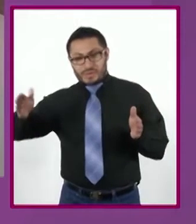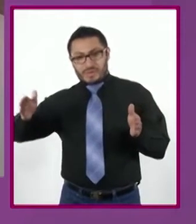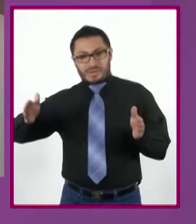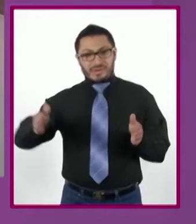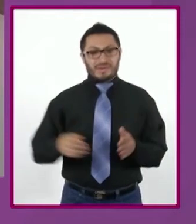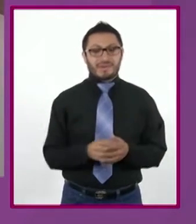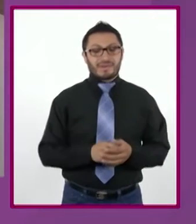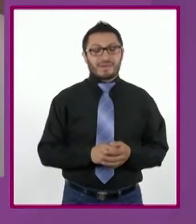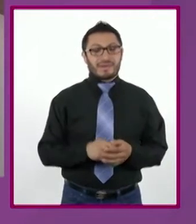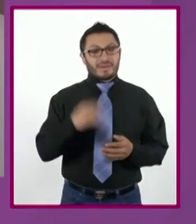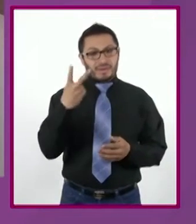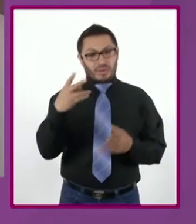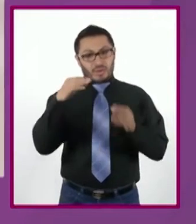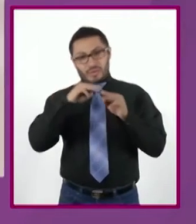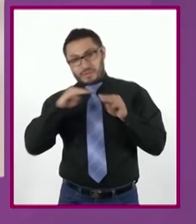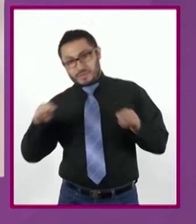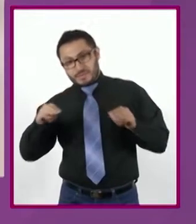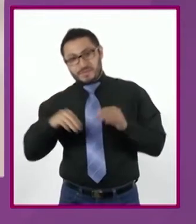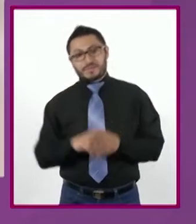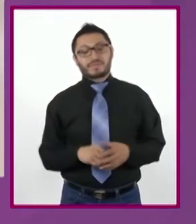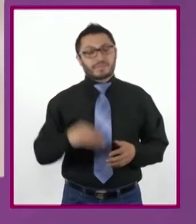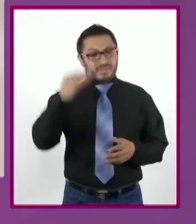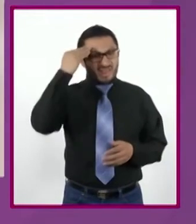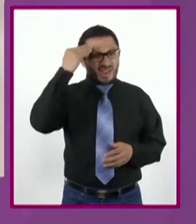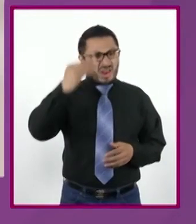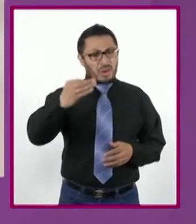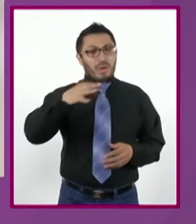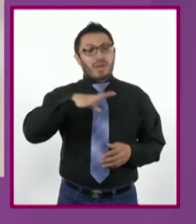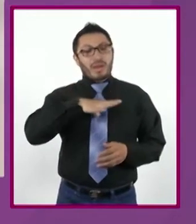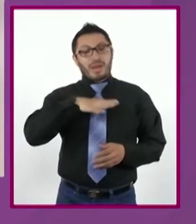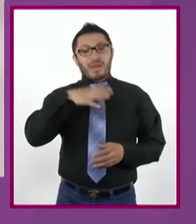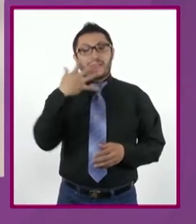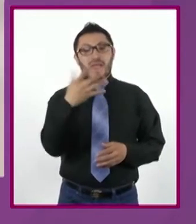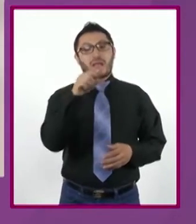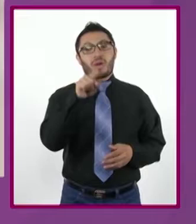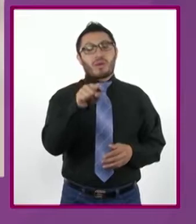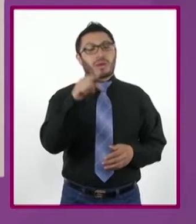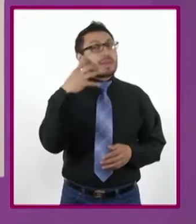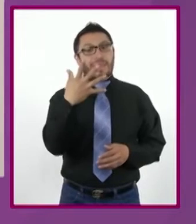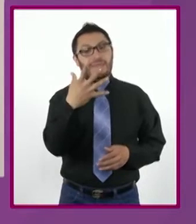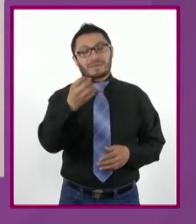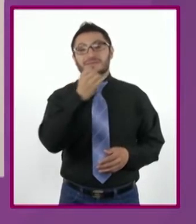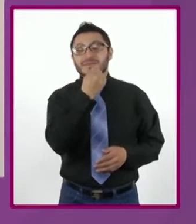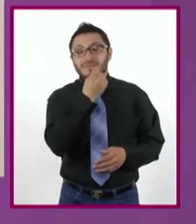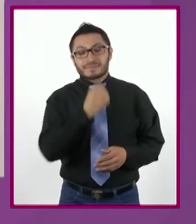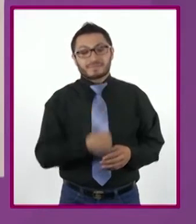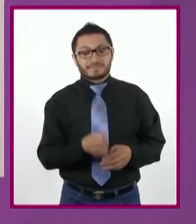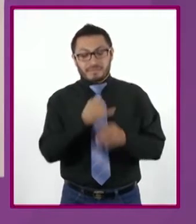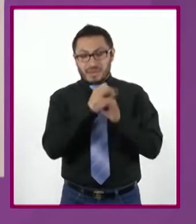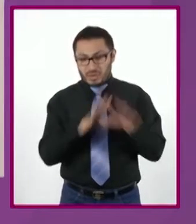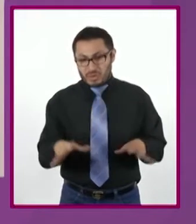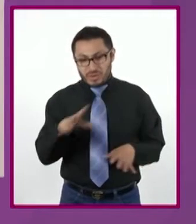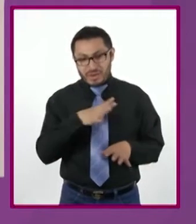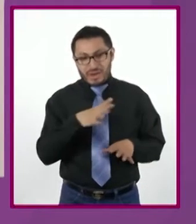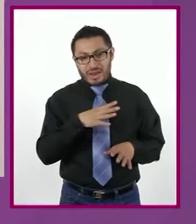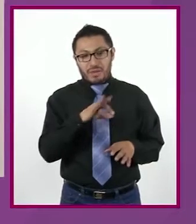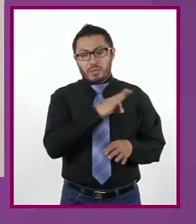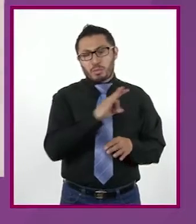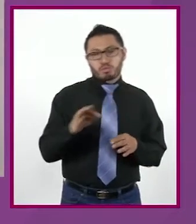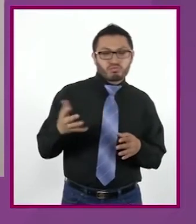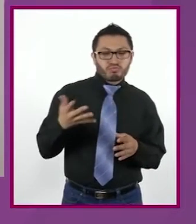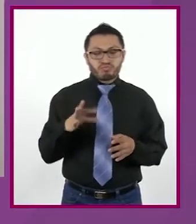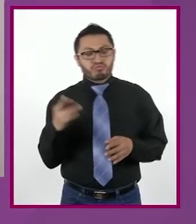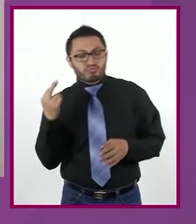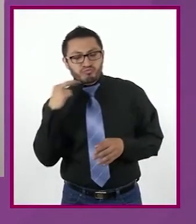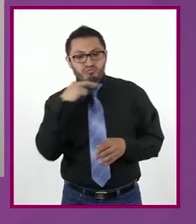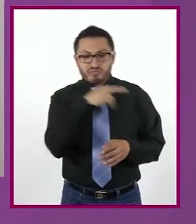el recorrido de los 2 metros. El tiempo que obtuvimos es de 5 segundos. Con los datos obtenidos podemos calcular la